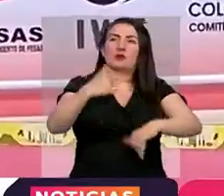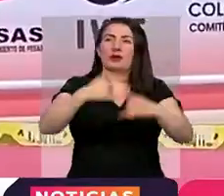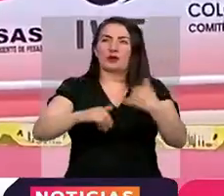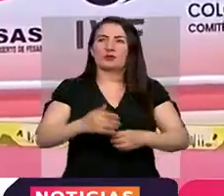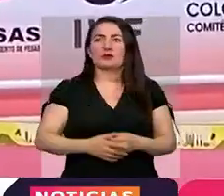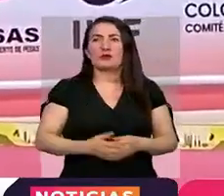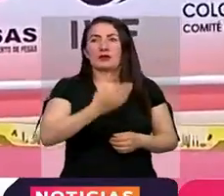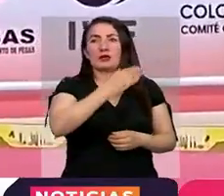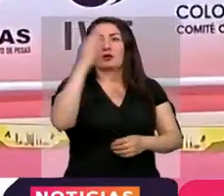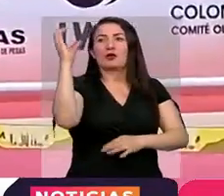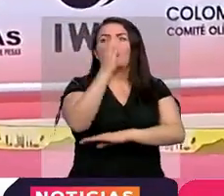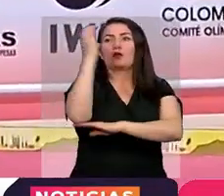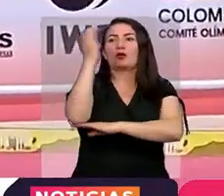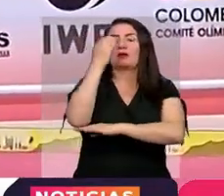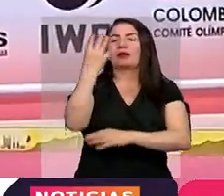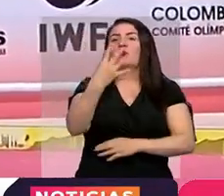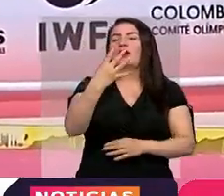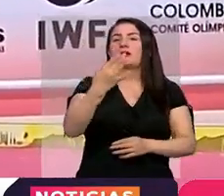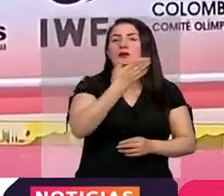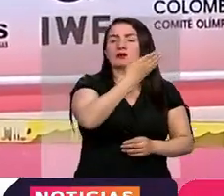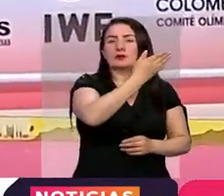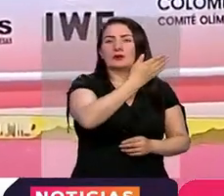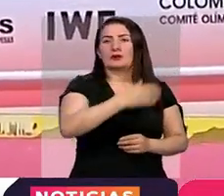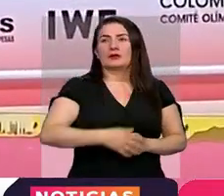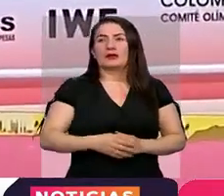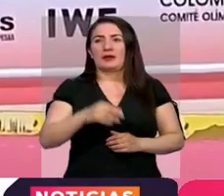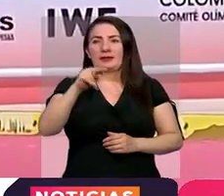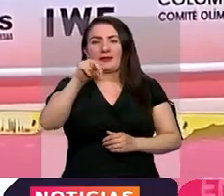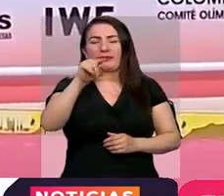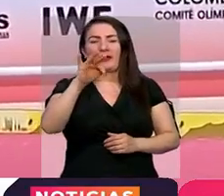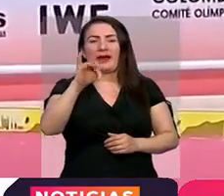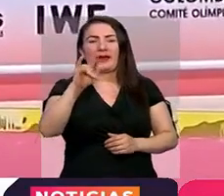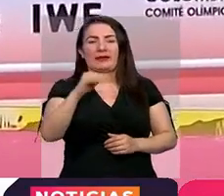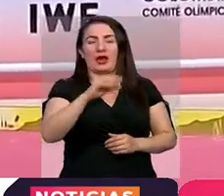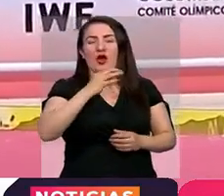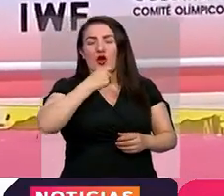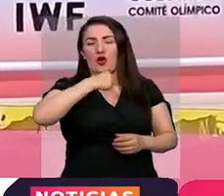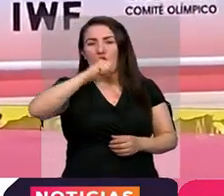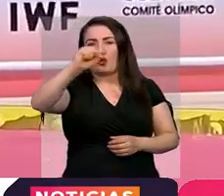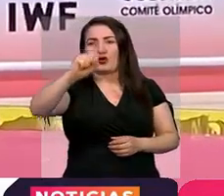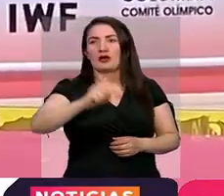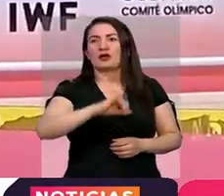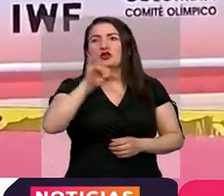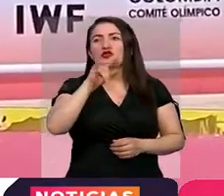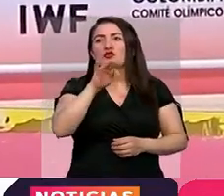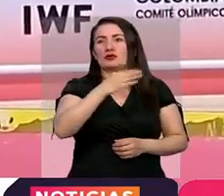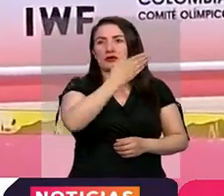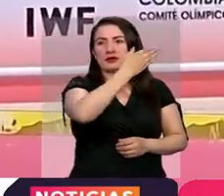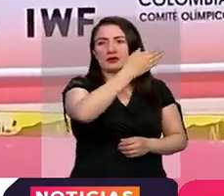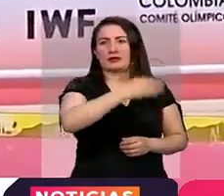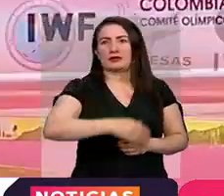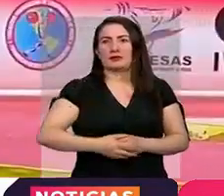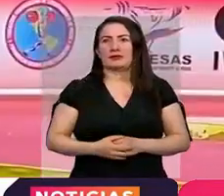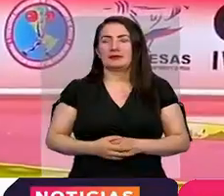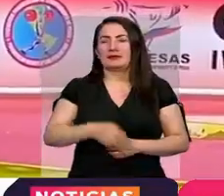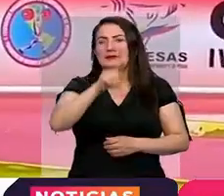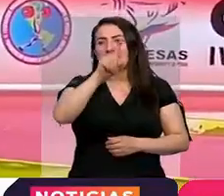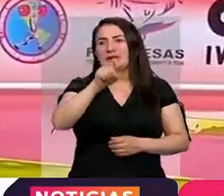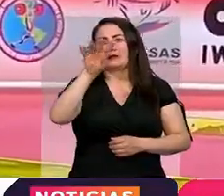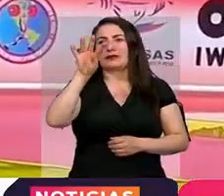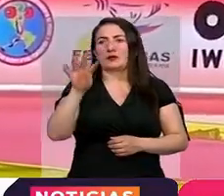Olímpicos. Colombia cerró la cuarta jornada con el triple oro de Natalia Llamosa y las 3 platas de Juliet Rodríguez en los 64